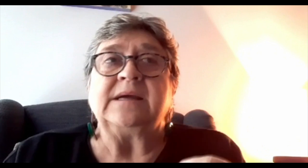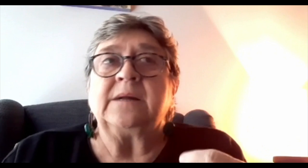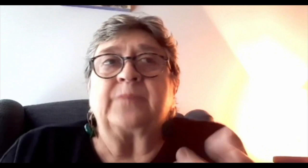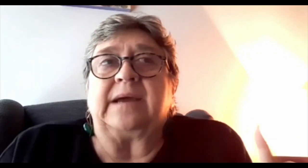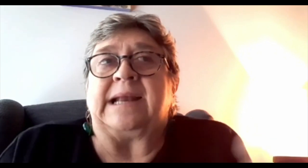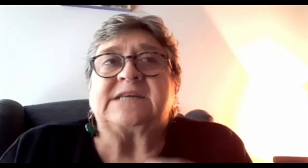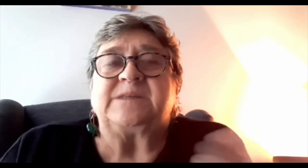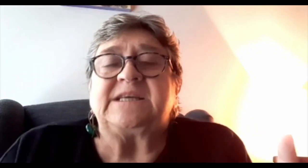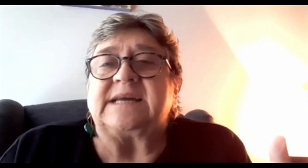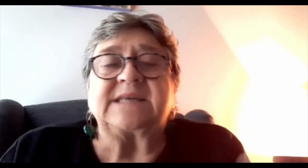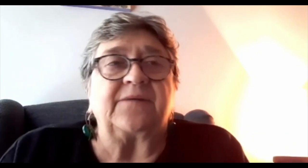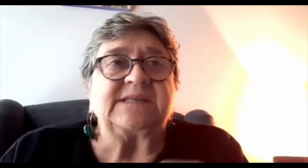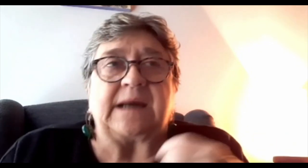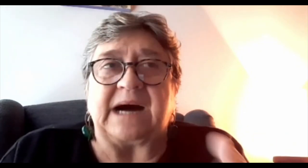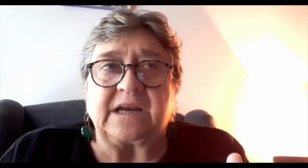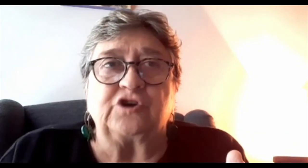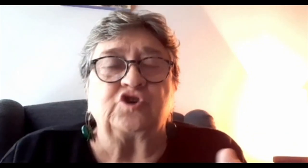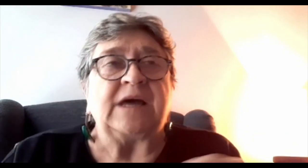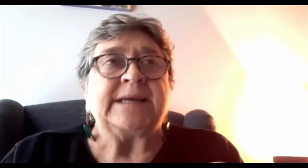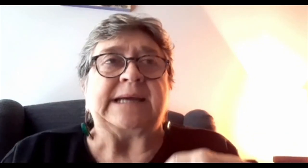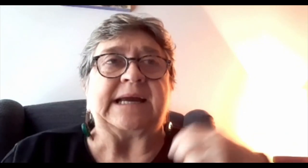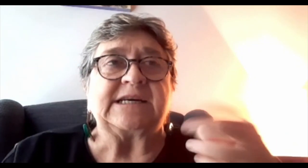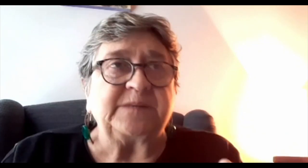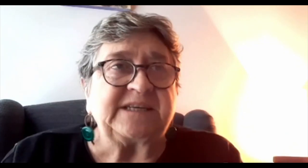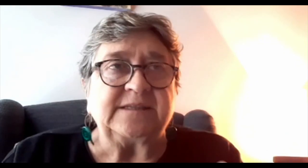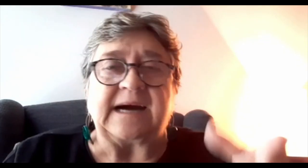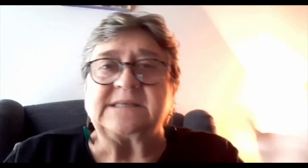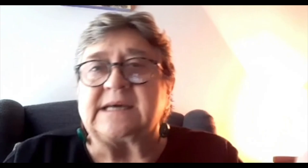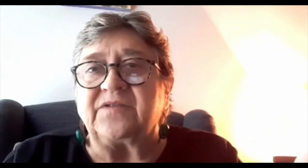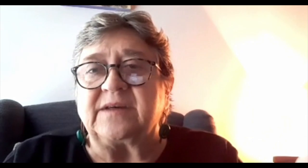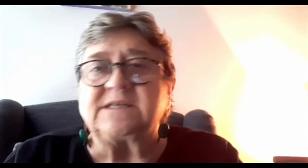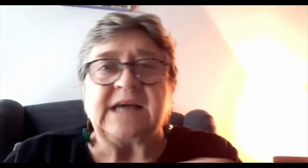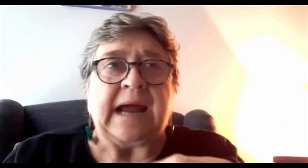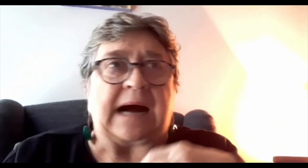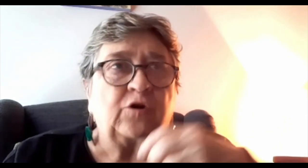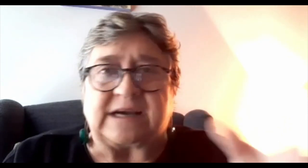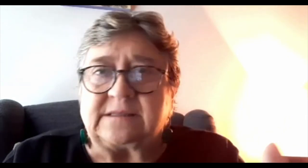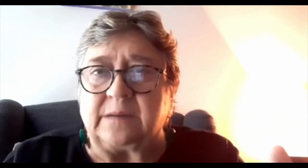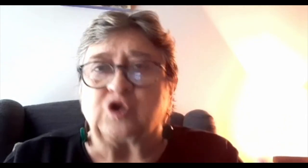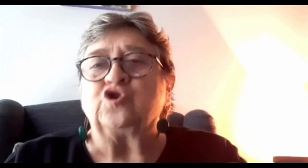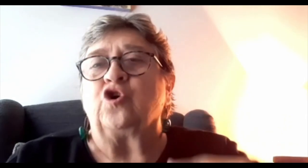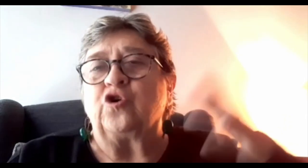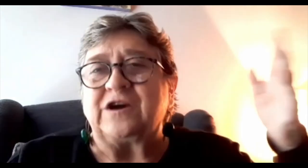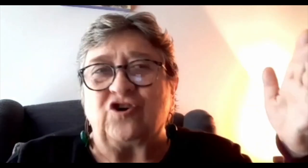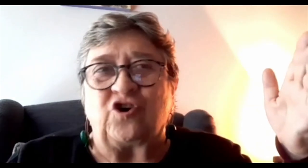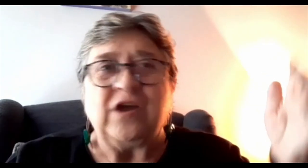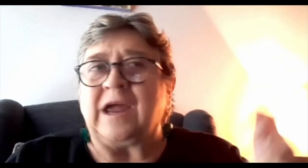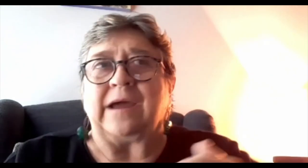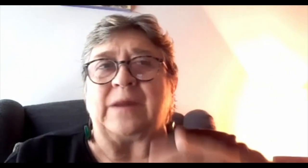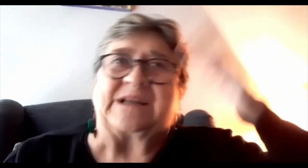porque las visitas que haces a barrios, en las visitas que haces a colectivos, no